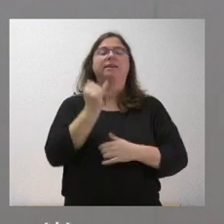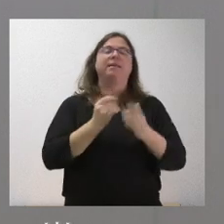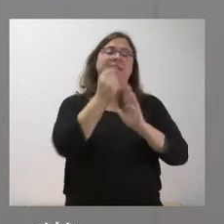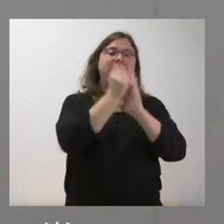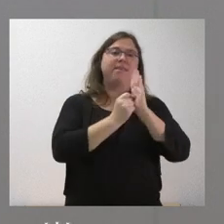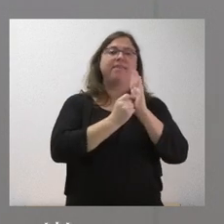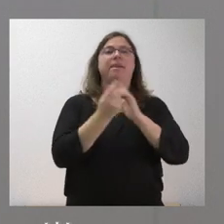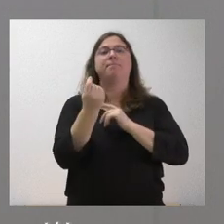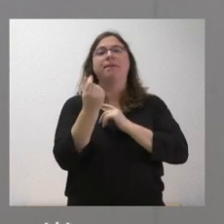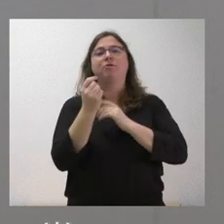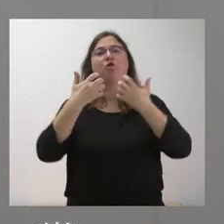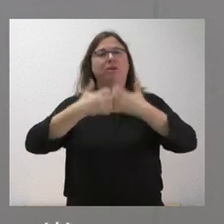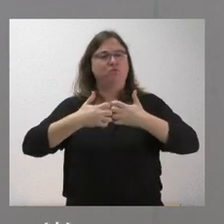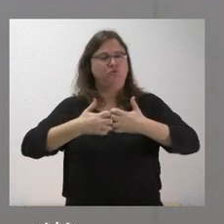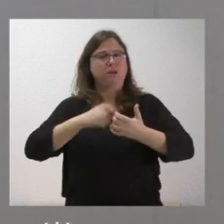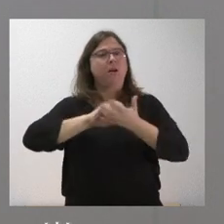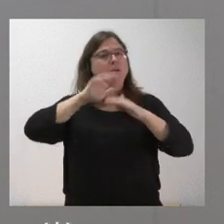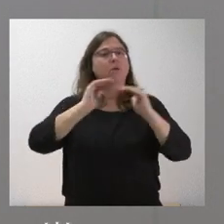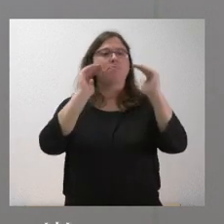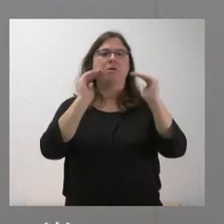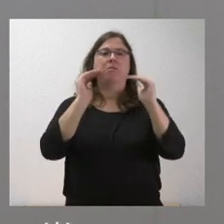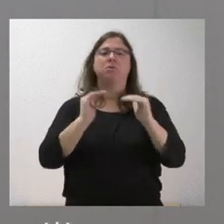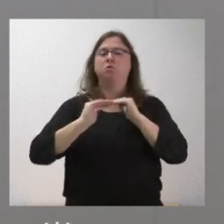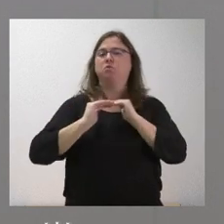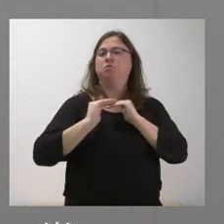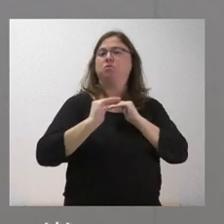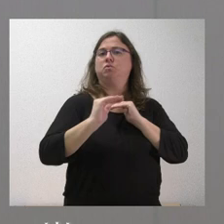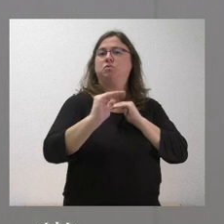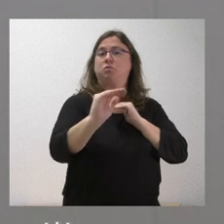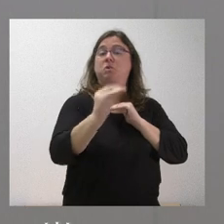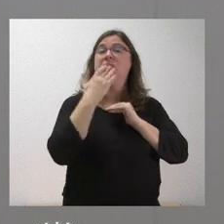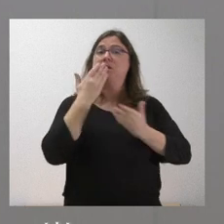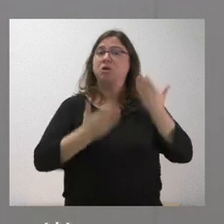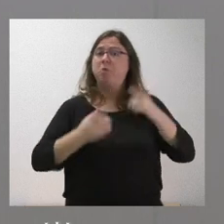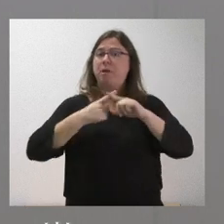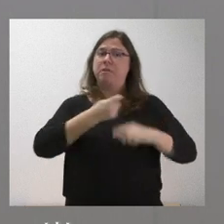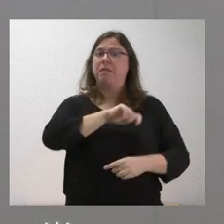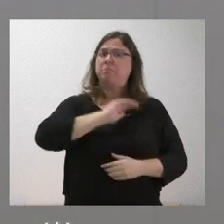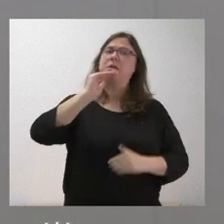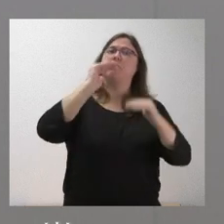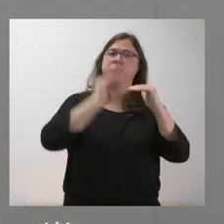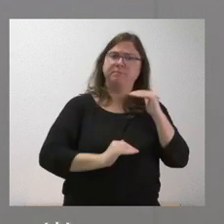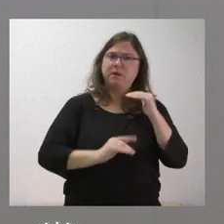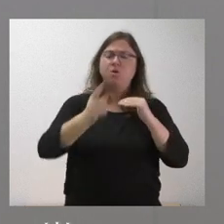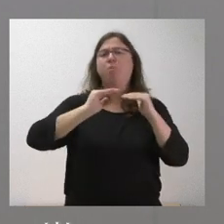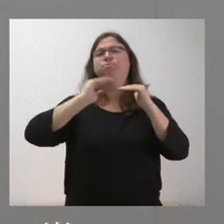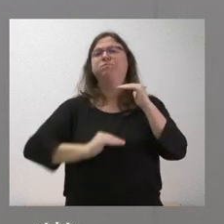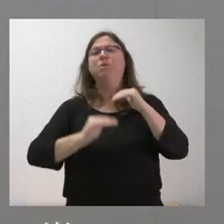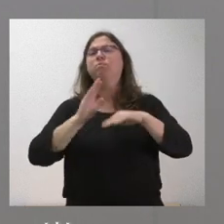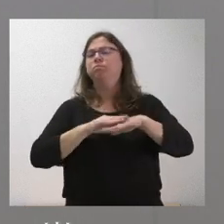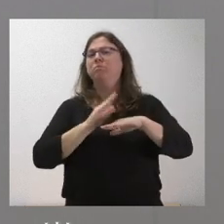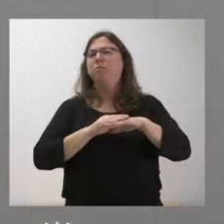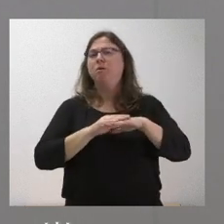precios Industrial sigue una senda de moderación más incluso que la media española hemos bajado por